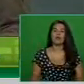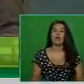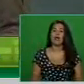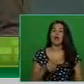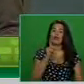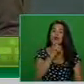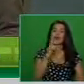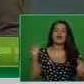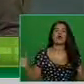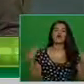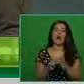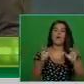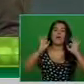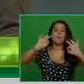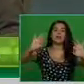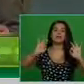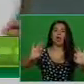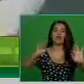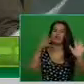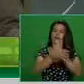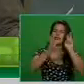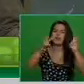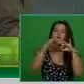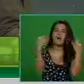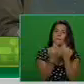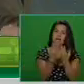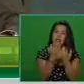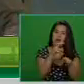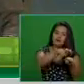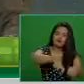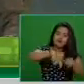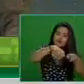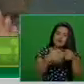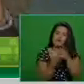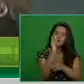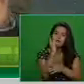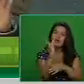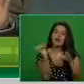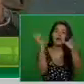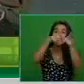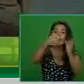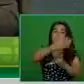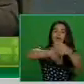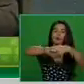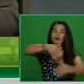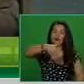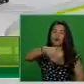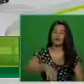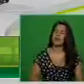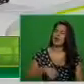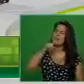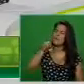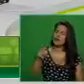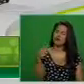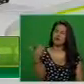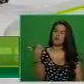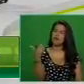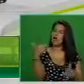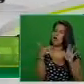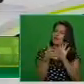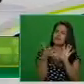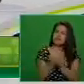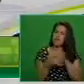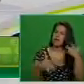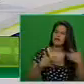de la agricultura familiar del Mercosur. Quisiéramos conocer un poco, Bruce, de qué trata esta actividad que se llevará a cabo en nuestra ciudad capital del 25 al